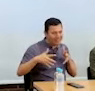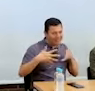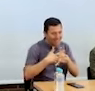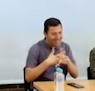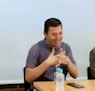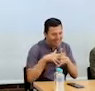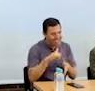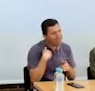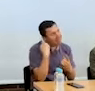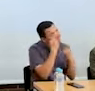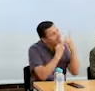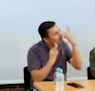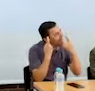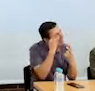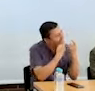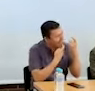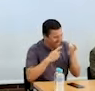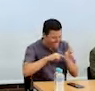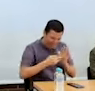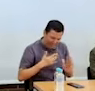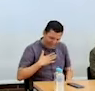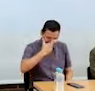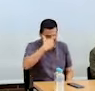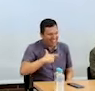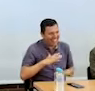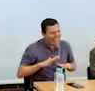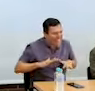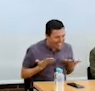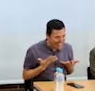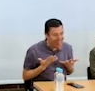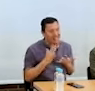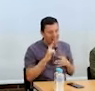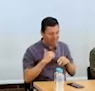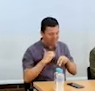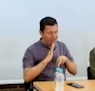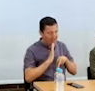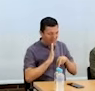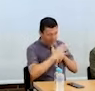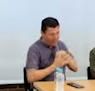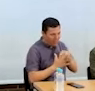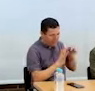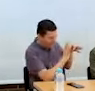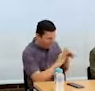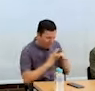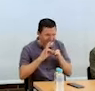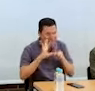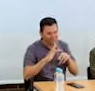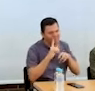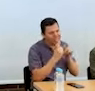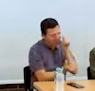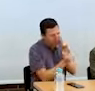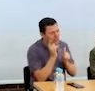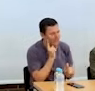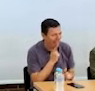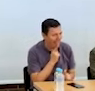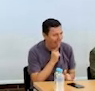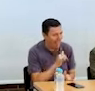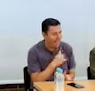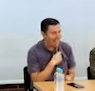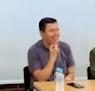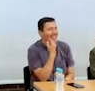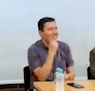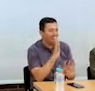Y mi experiencia ha sido más, bueno, esta reflexión de cómo me vinculo yo a los diferentes espacios y